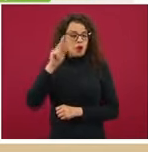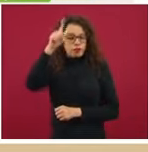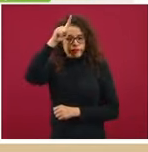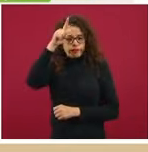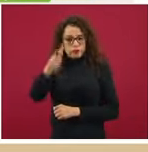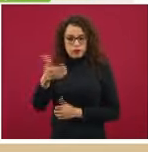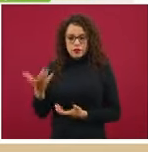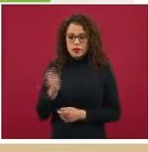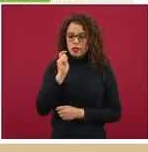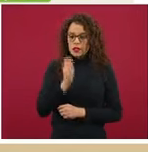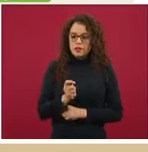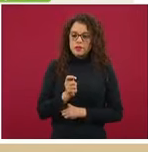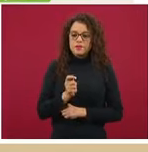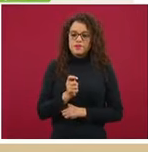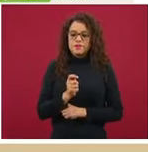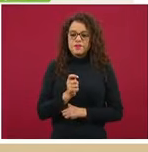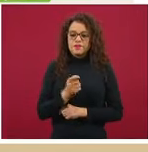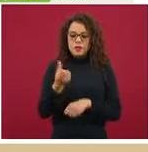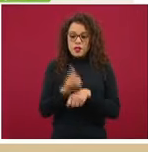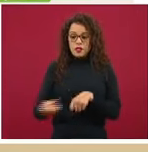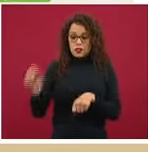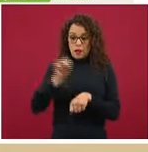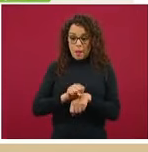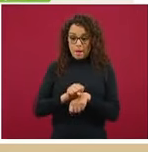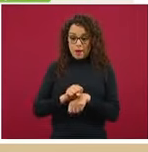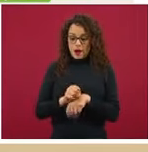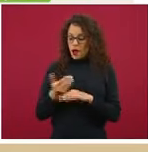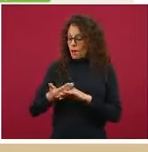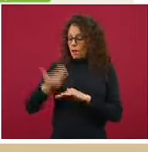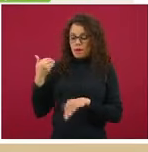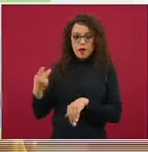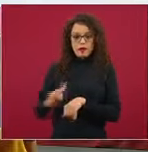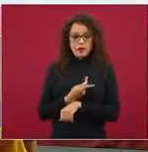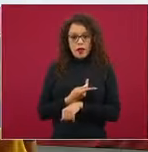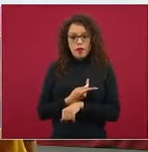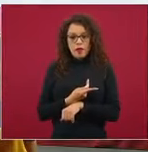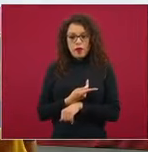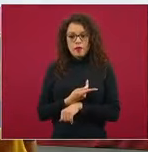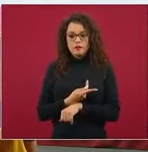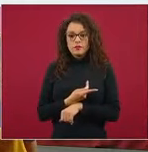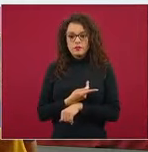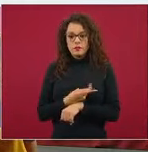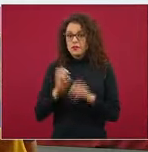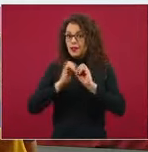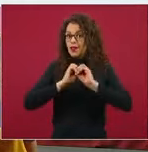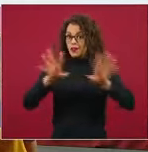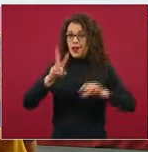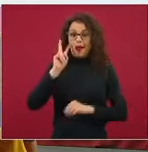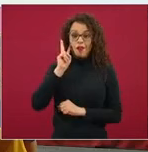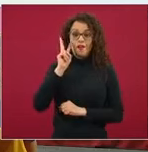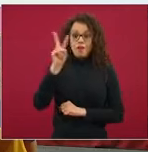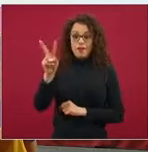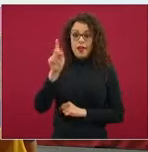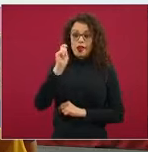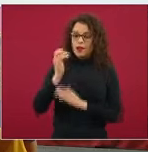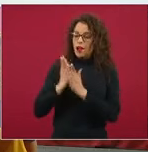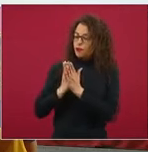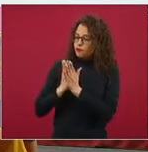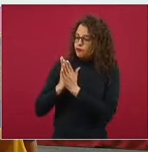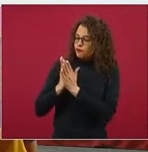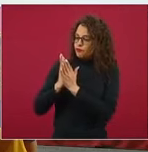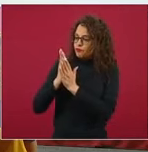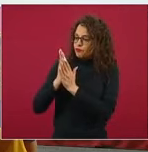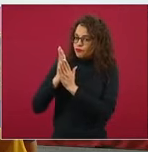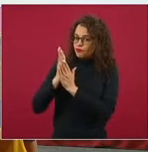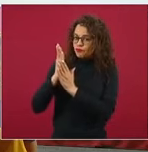en la tendencia que hasta la semana pasada veíamos una tendencia claramente ascendente, empezamos